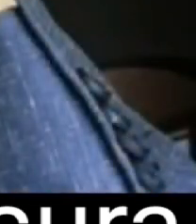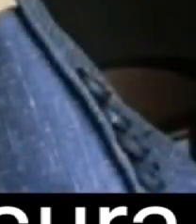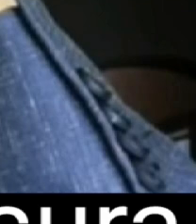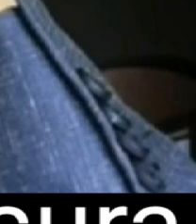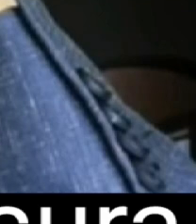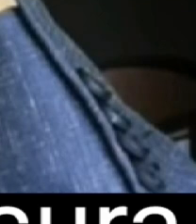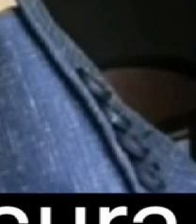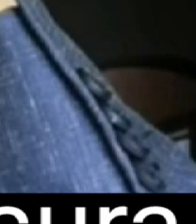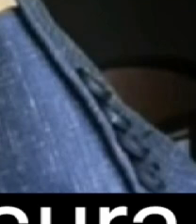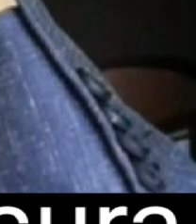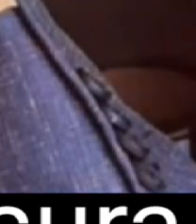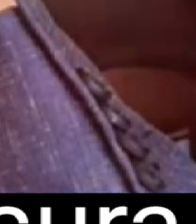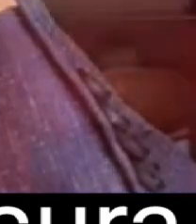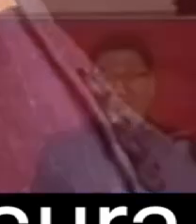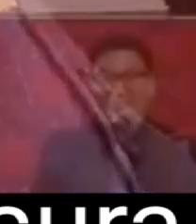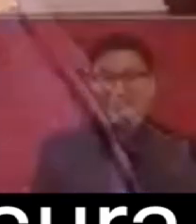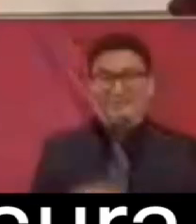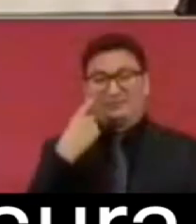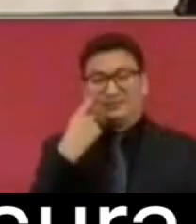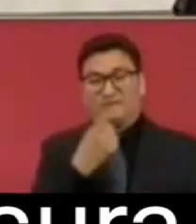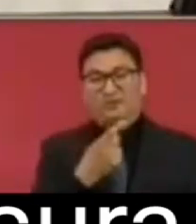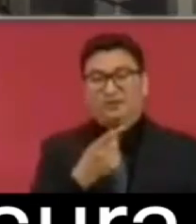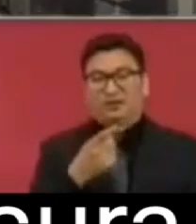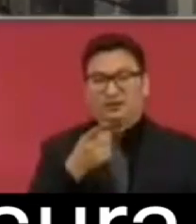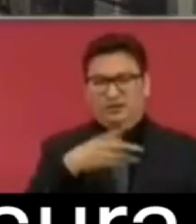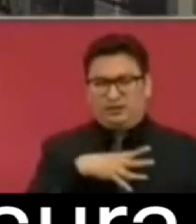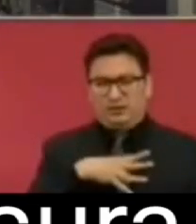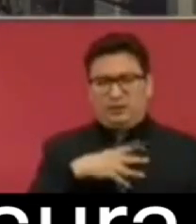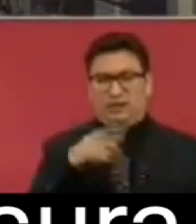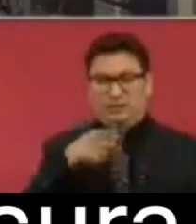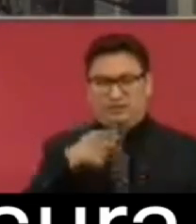el que sale Azucena Uresti satanizando la